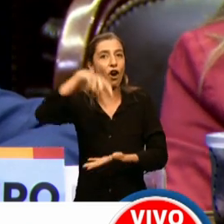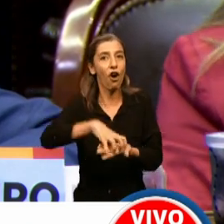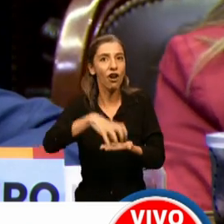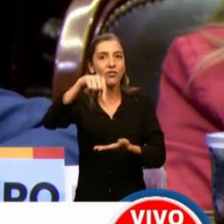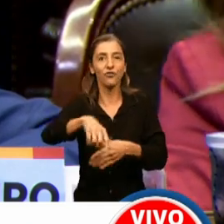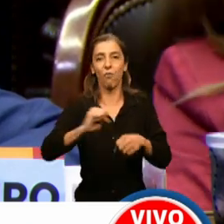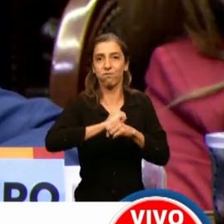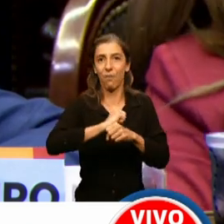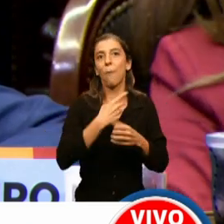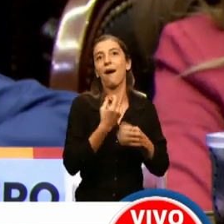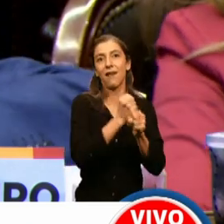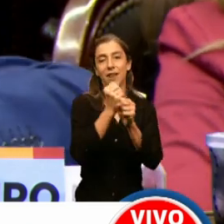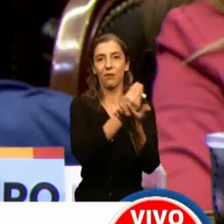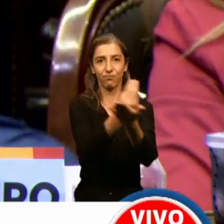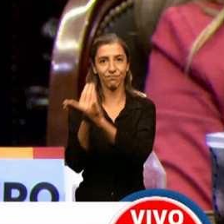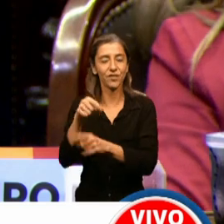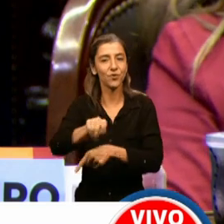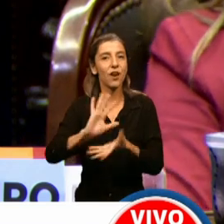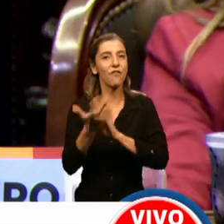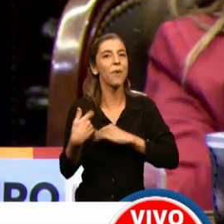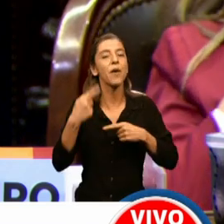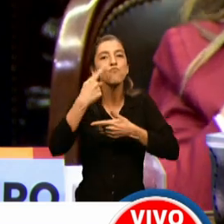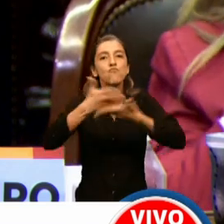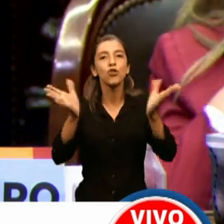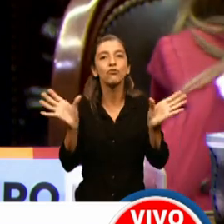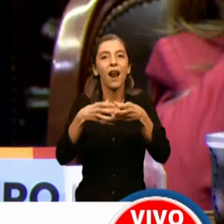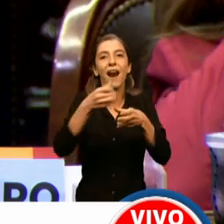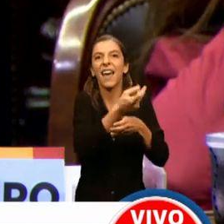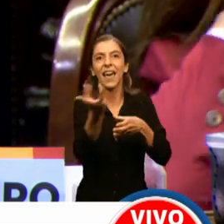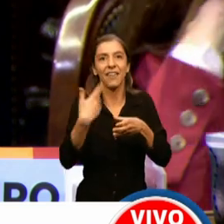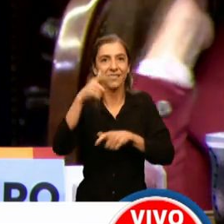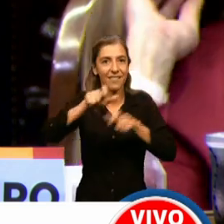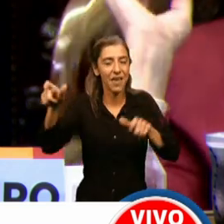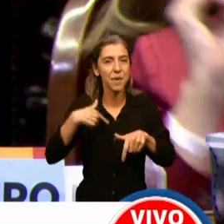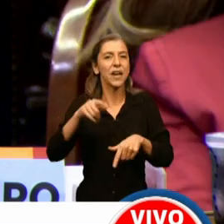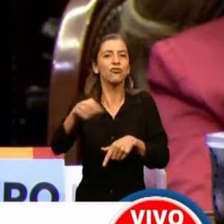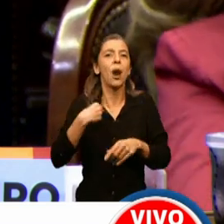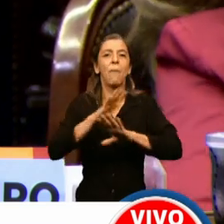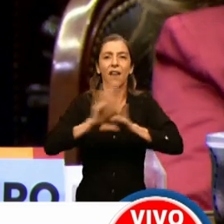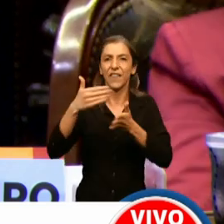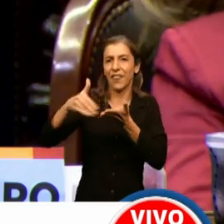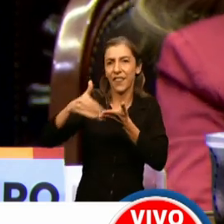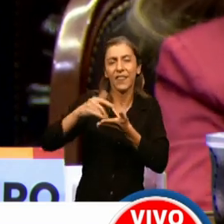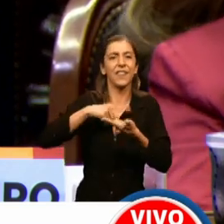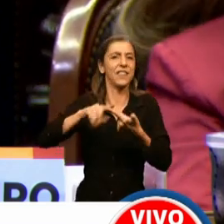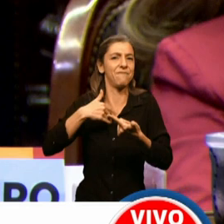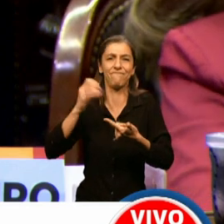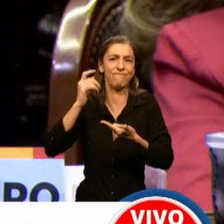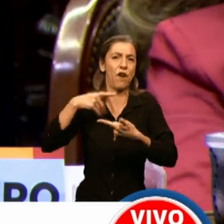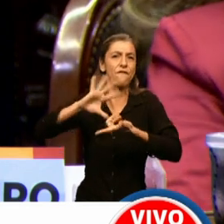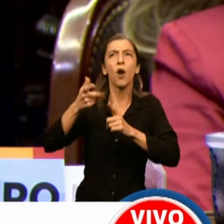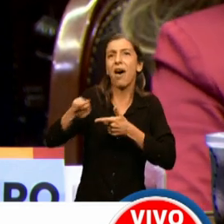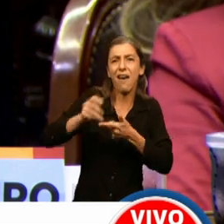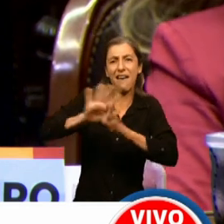forma también de mostrar el colectivo tranza dentro de cada espacio para que disminuya el estigma la discriminación y la criminalización es